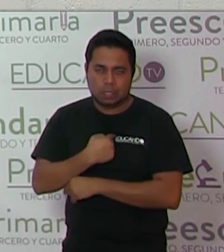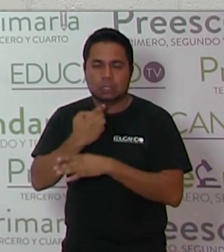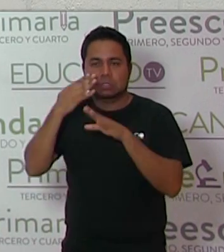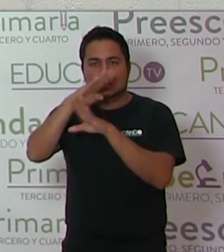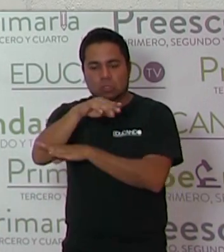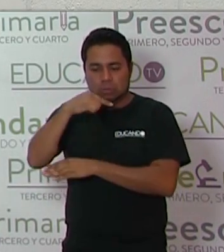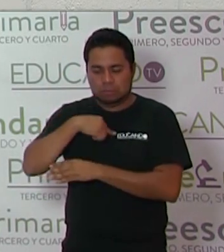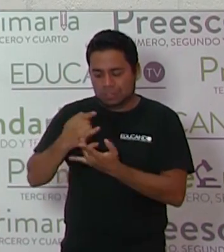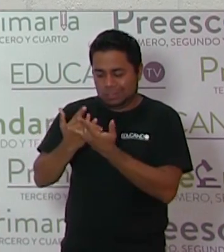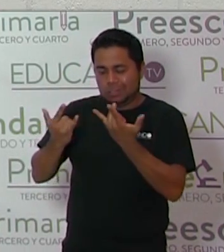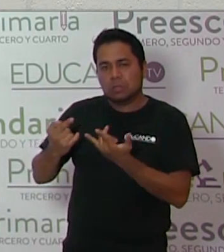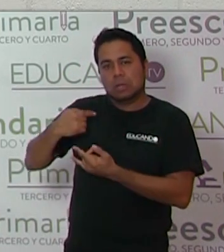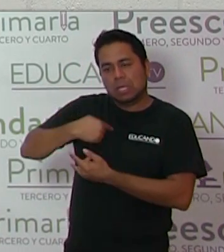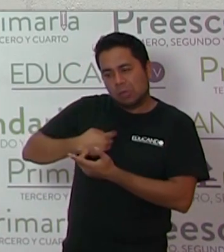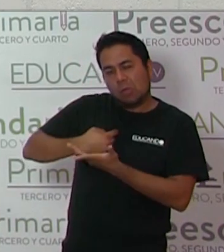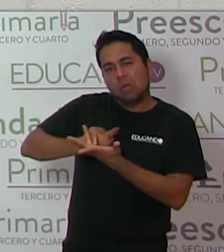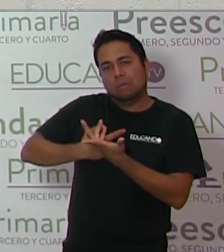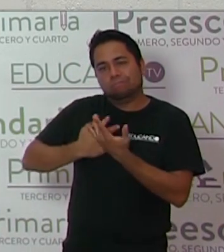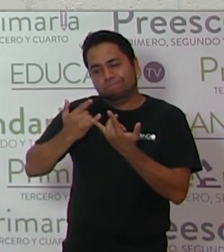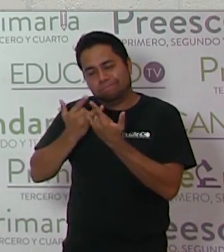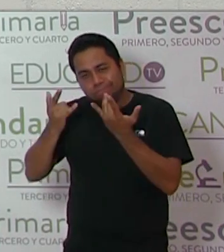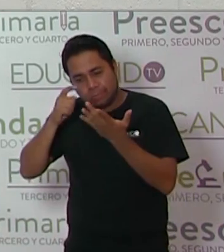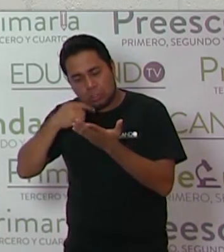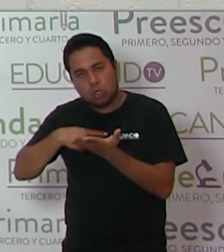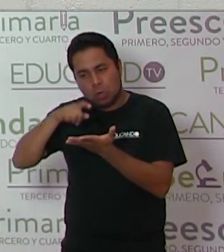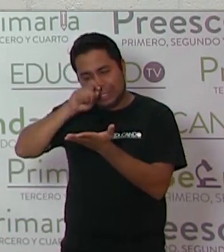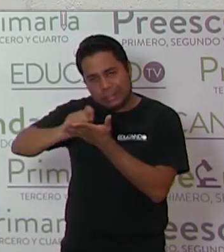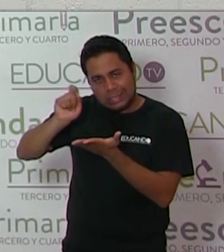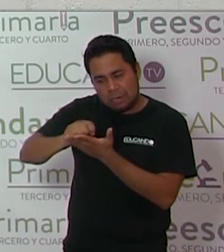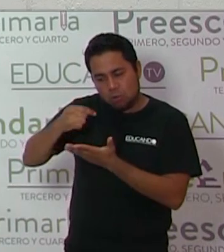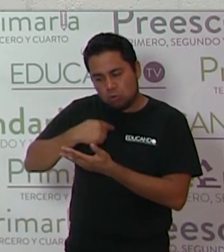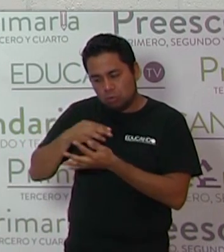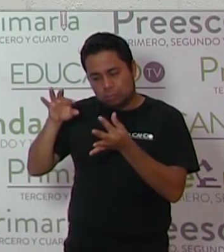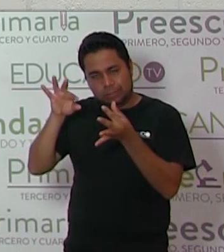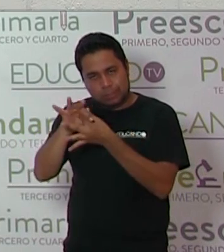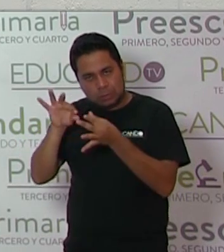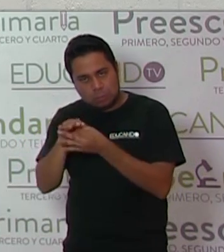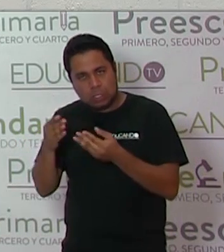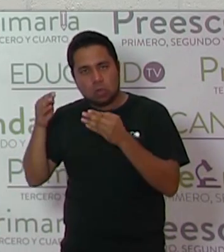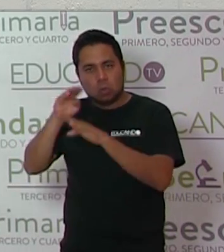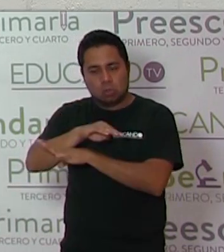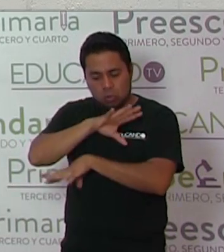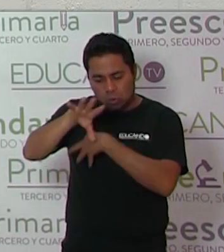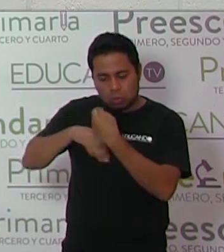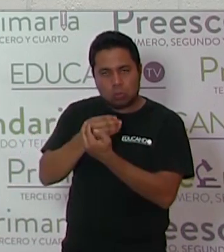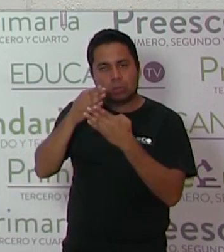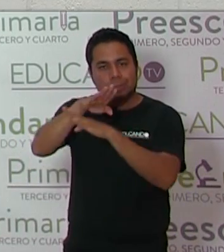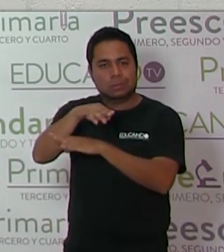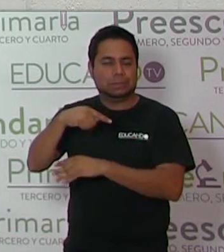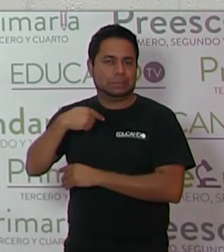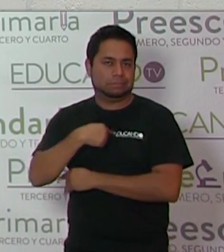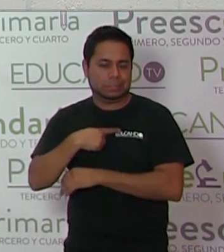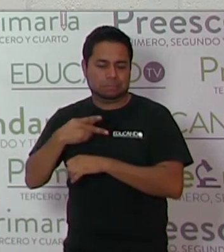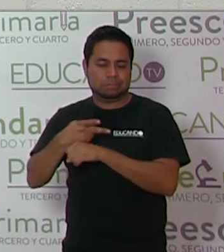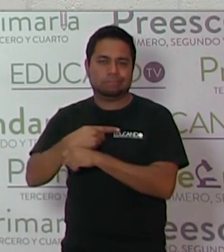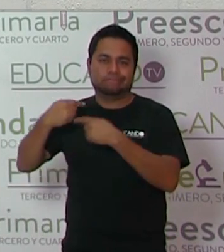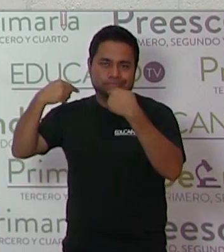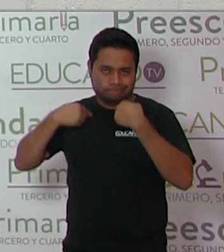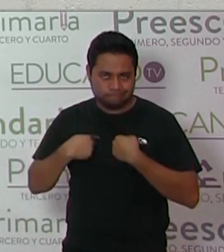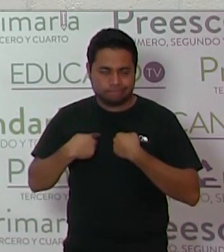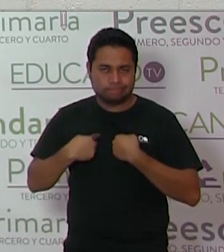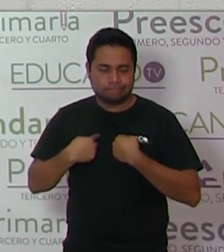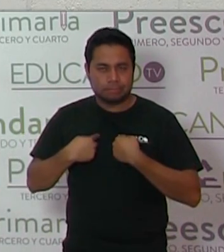cuando él está en esa historia, cuando él es el protagonista de lo que está contando, de los hechos que está